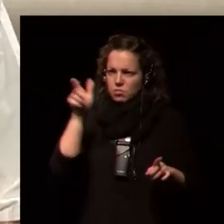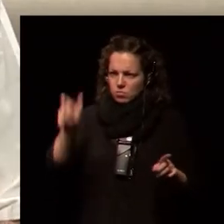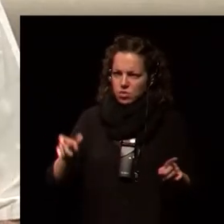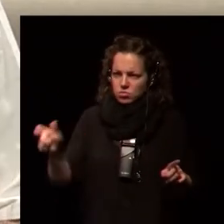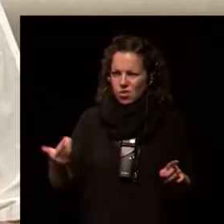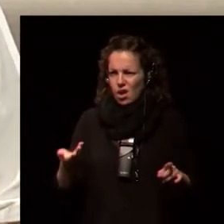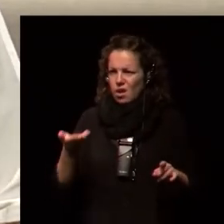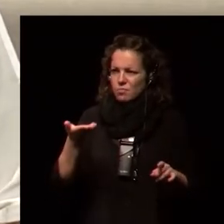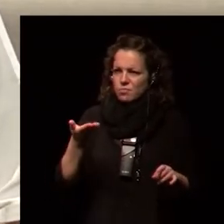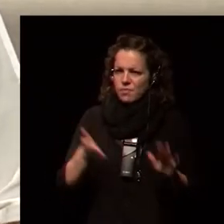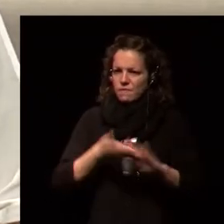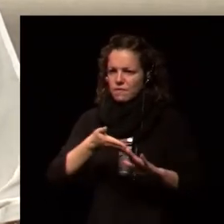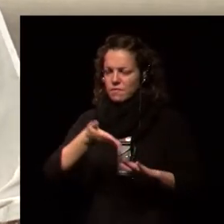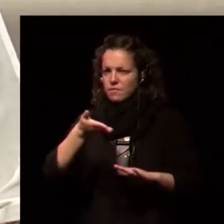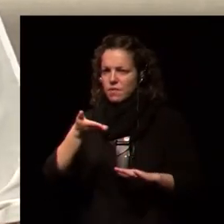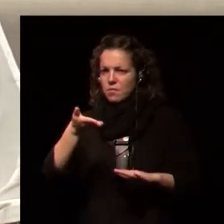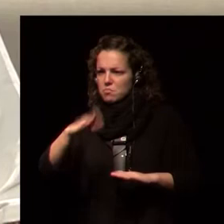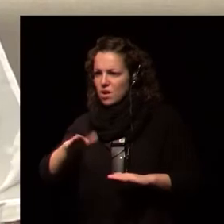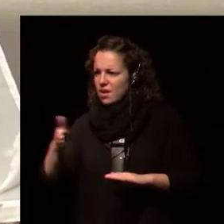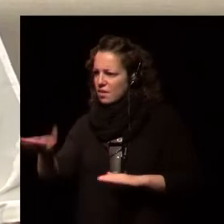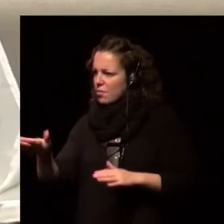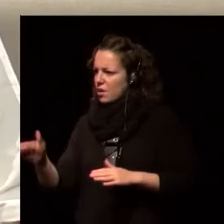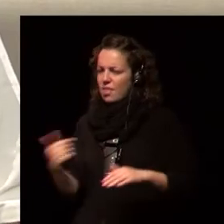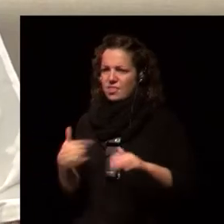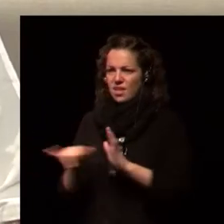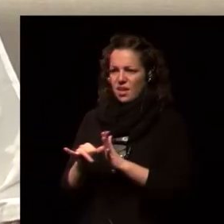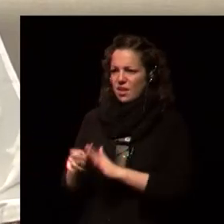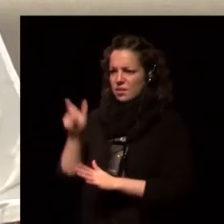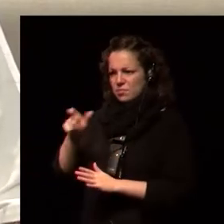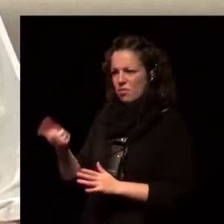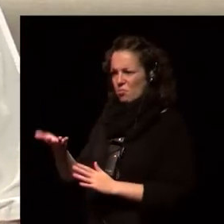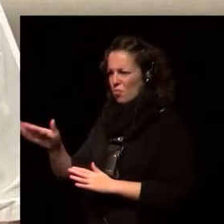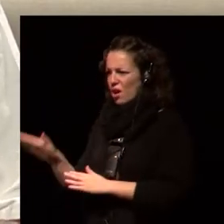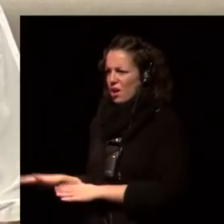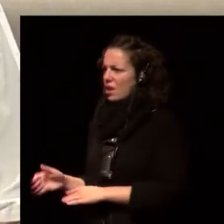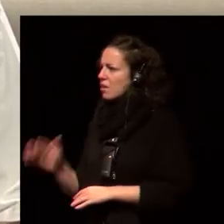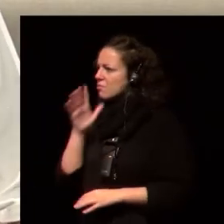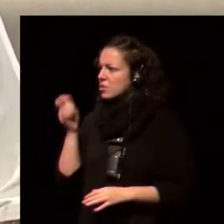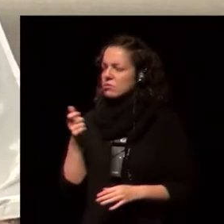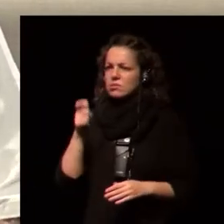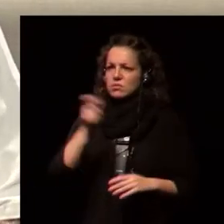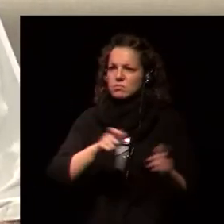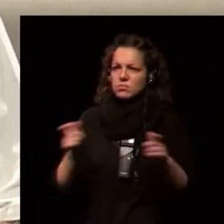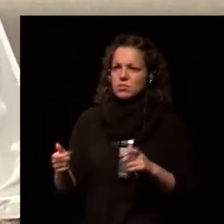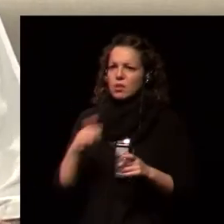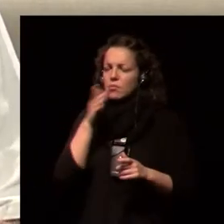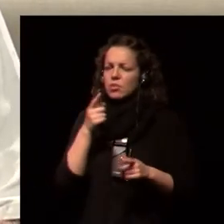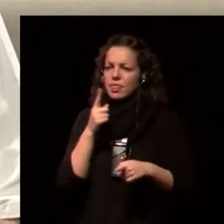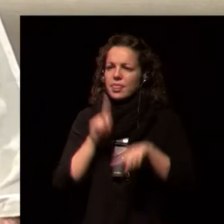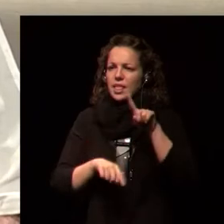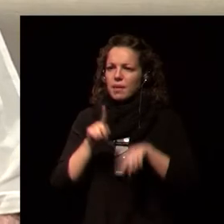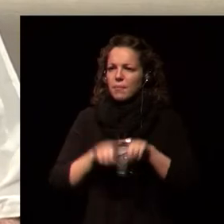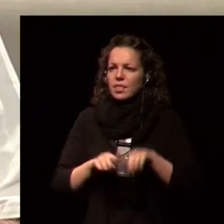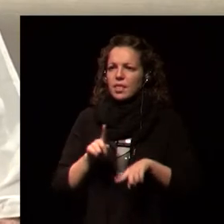estaban muriendo a nuestro alrededor. Solo hablaba unas pocas palabras de Tagalog, así que dependía